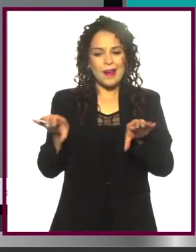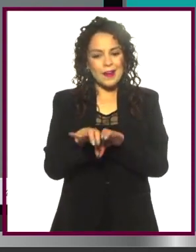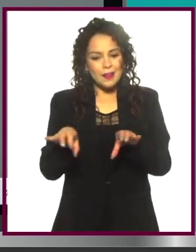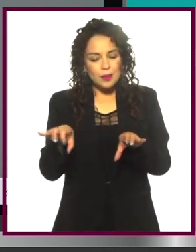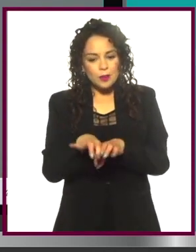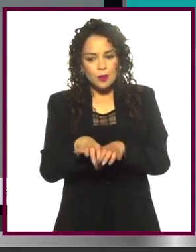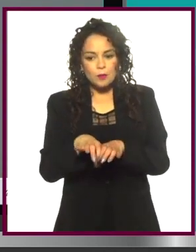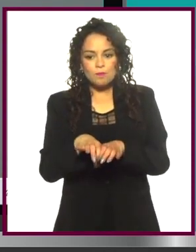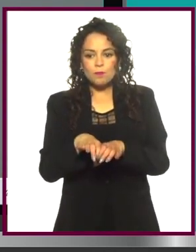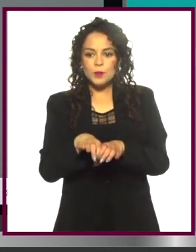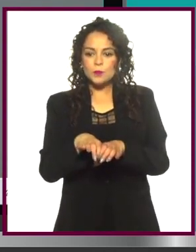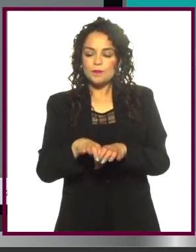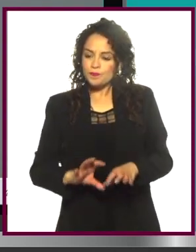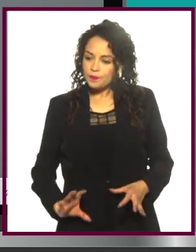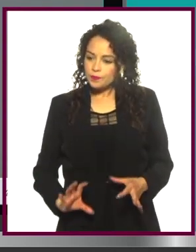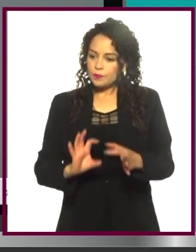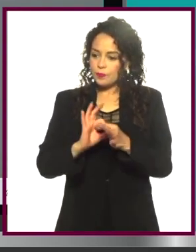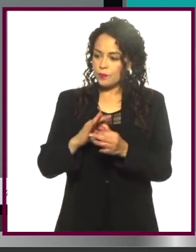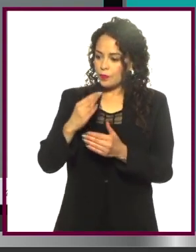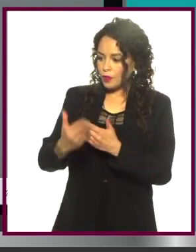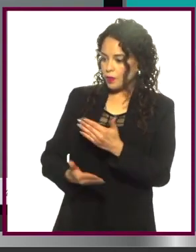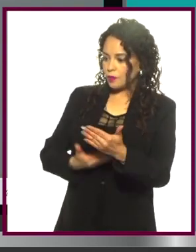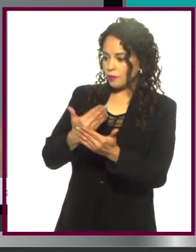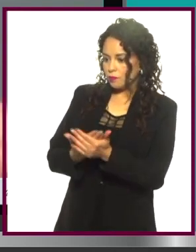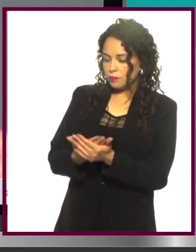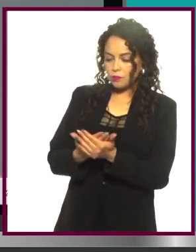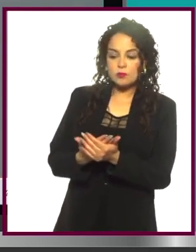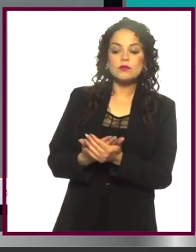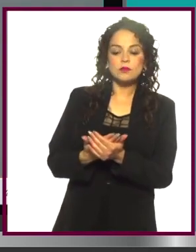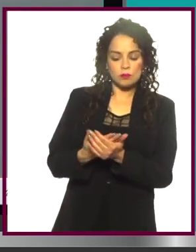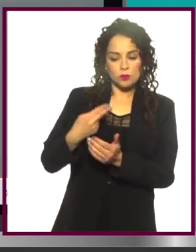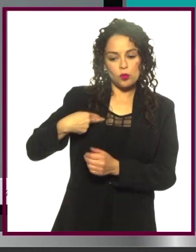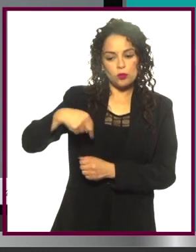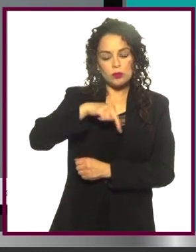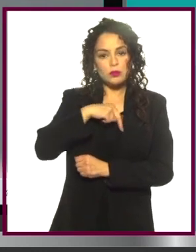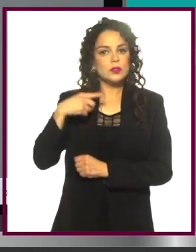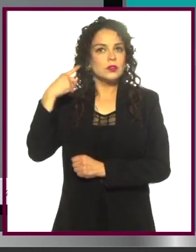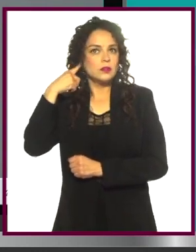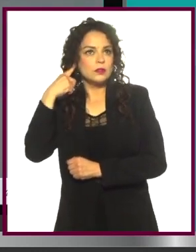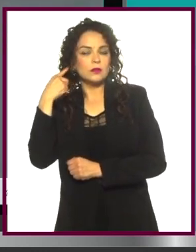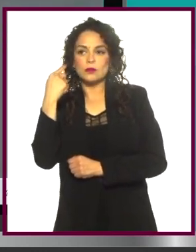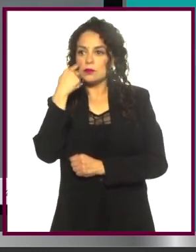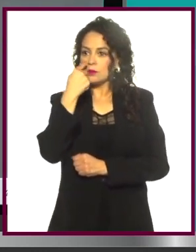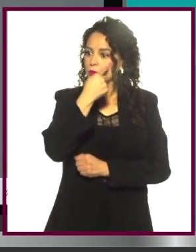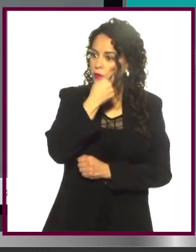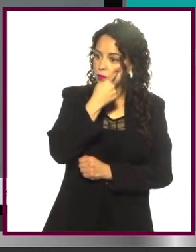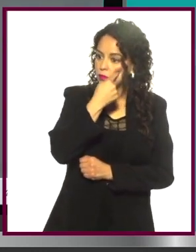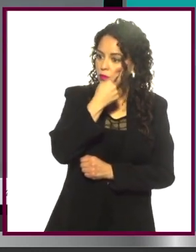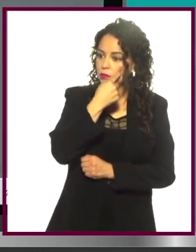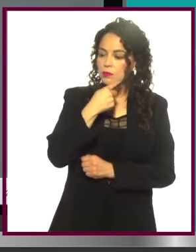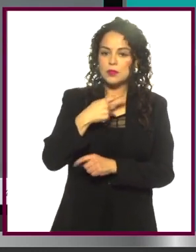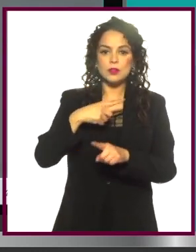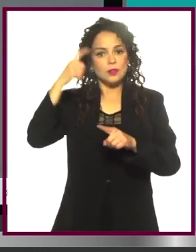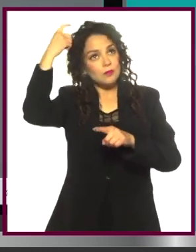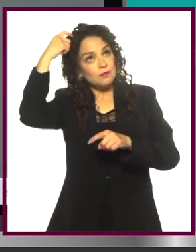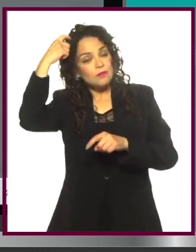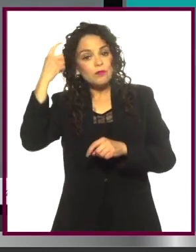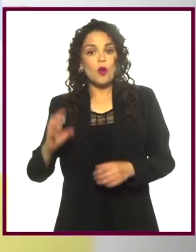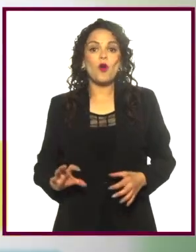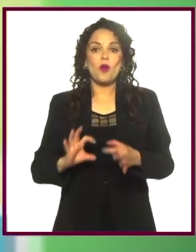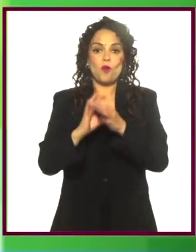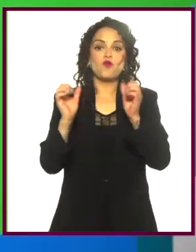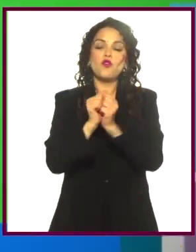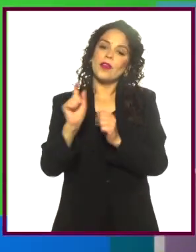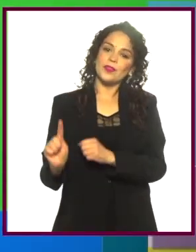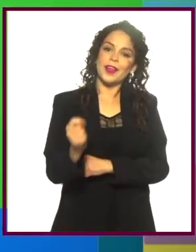o cómo relacionar justamente nuestros sentidos con la tecnología.